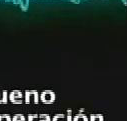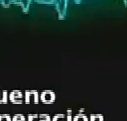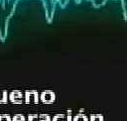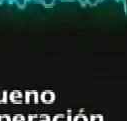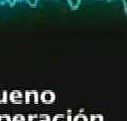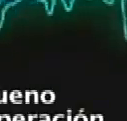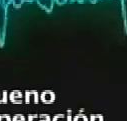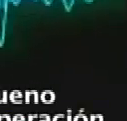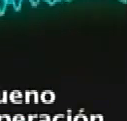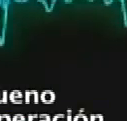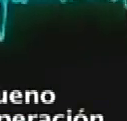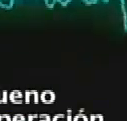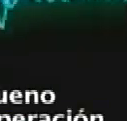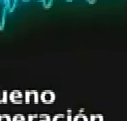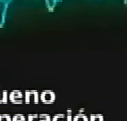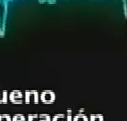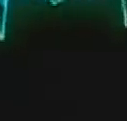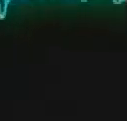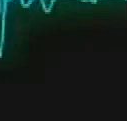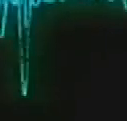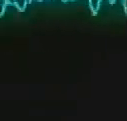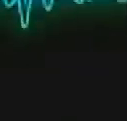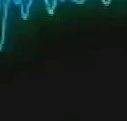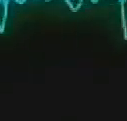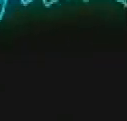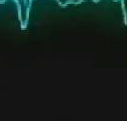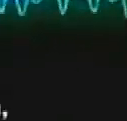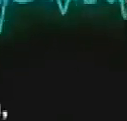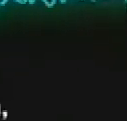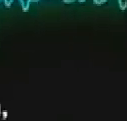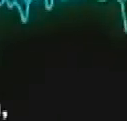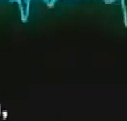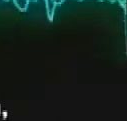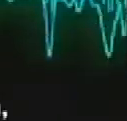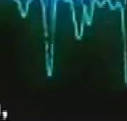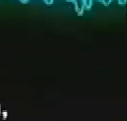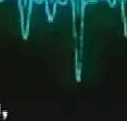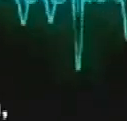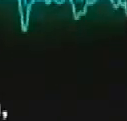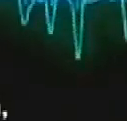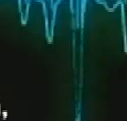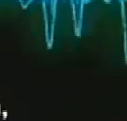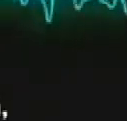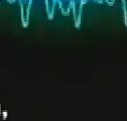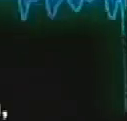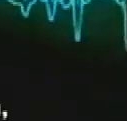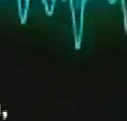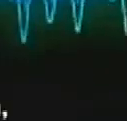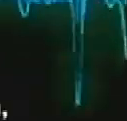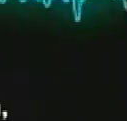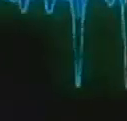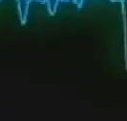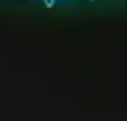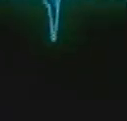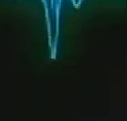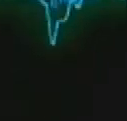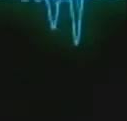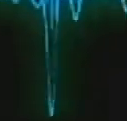señores, a partir de este momento la operación empieza. Acaba de empezar la